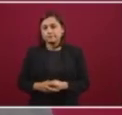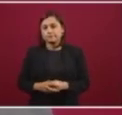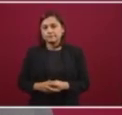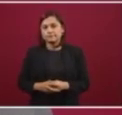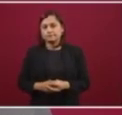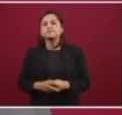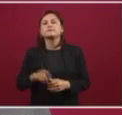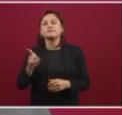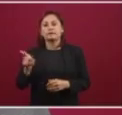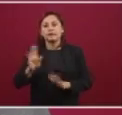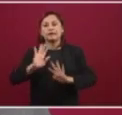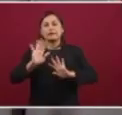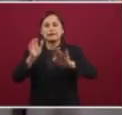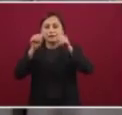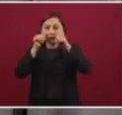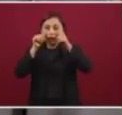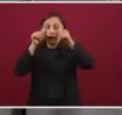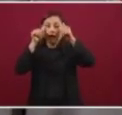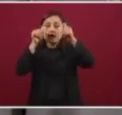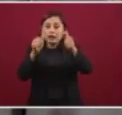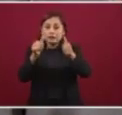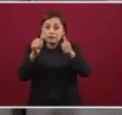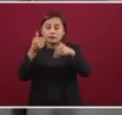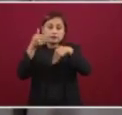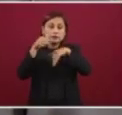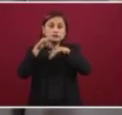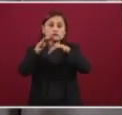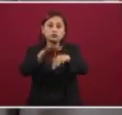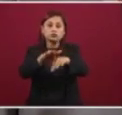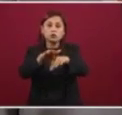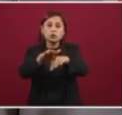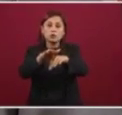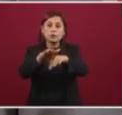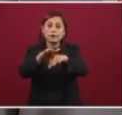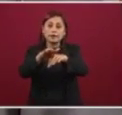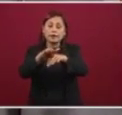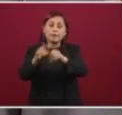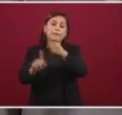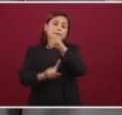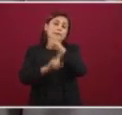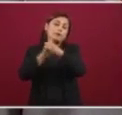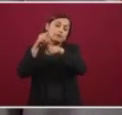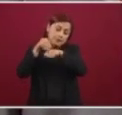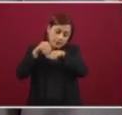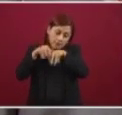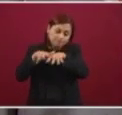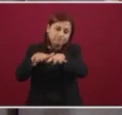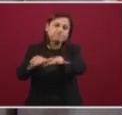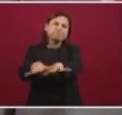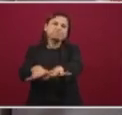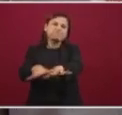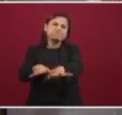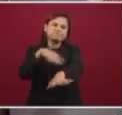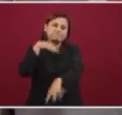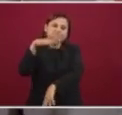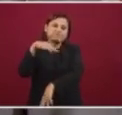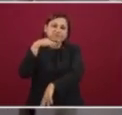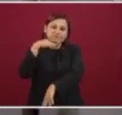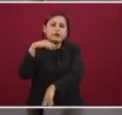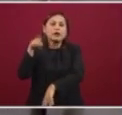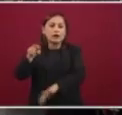del derrame de ácido y se está trabajando. Entonces, vamos a tomar